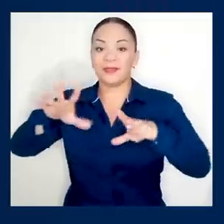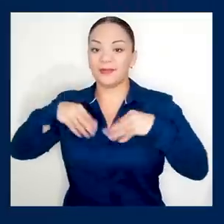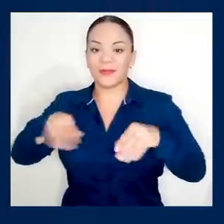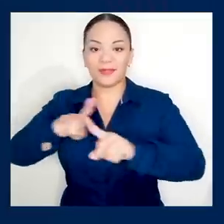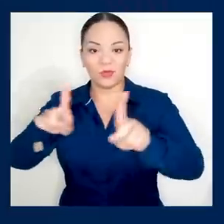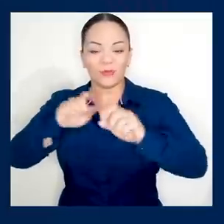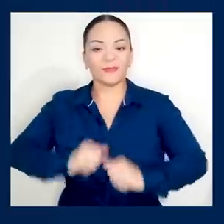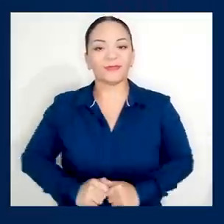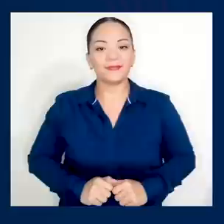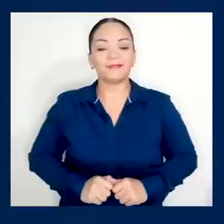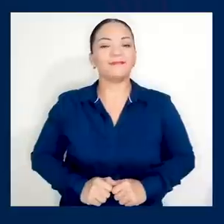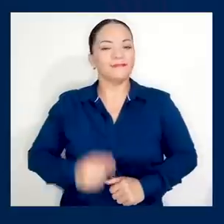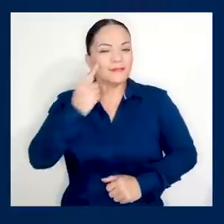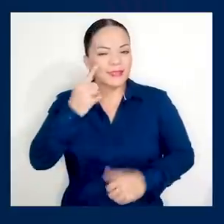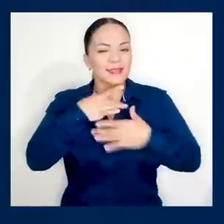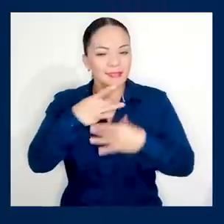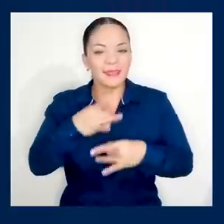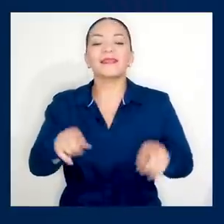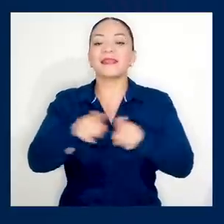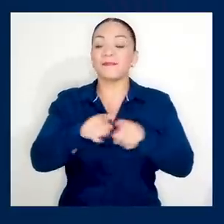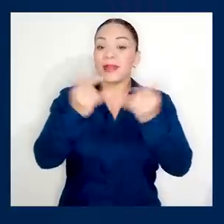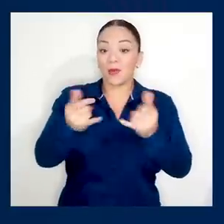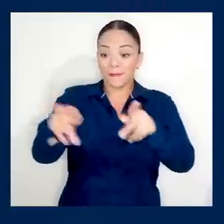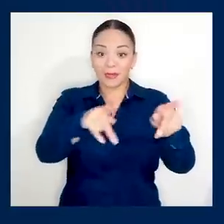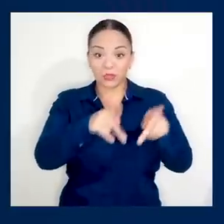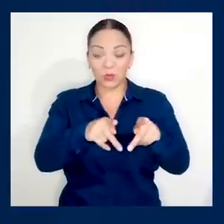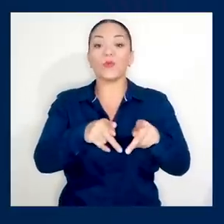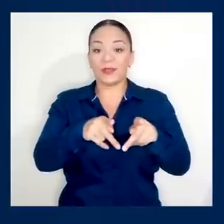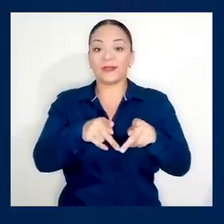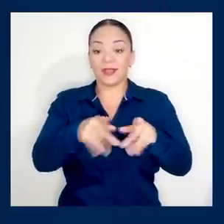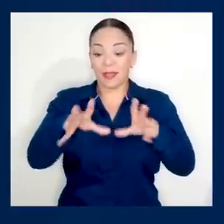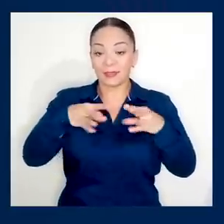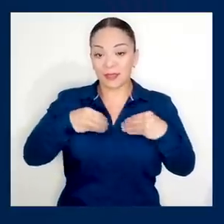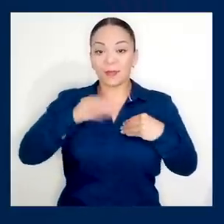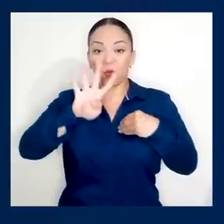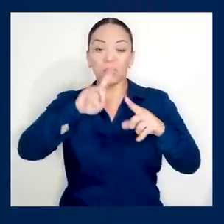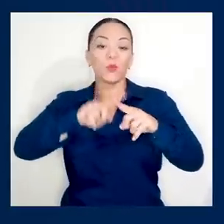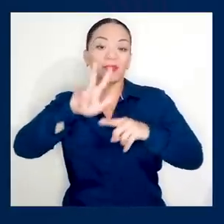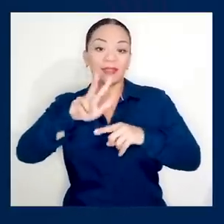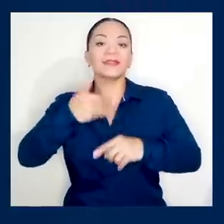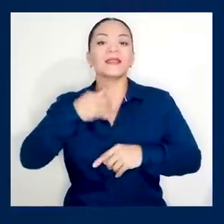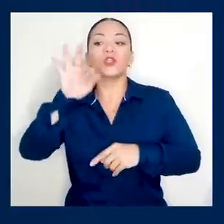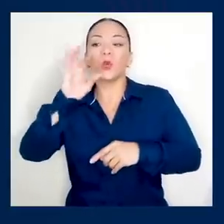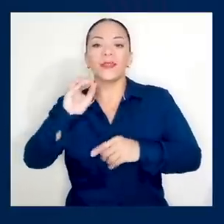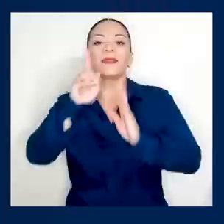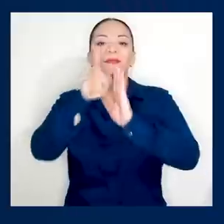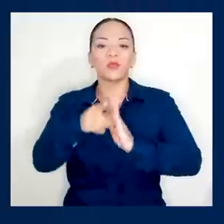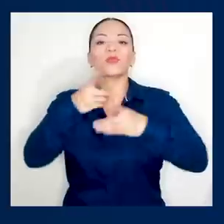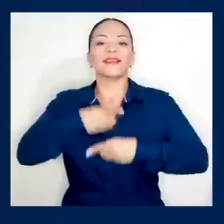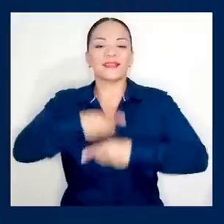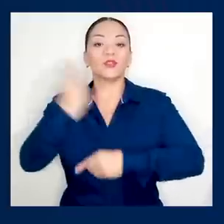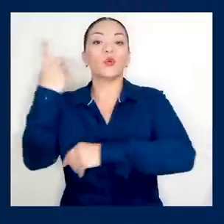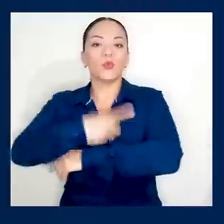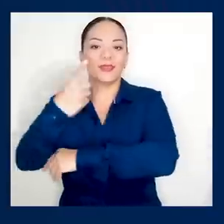fíjense que van a tener 90 minutos las personas que se acojan a 4-3 diarios de